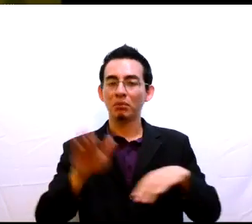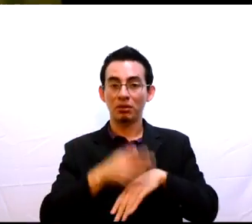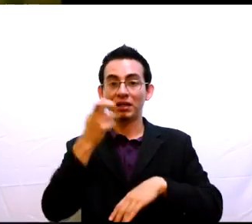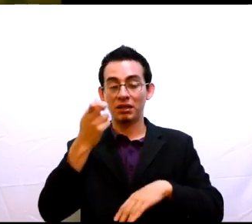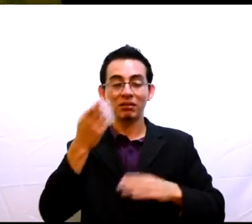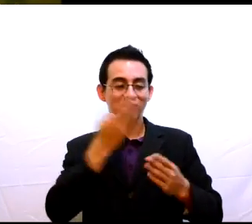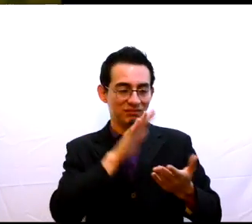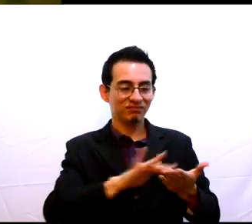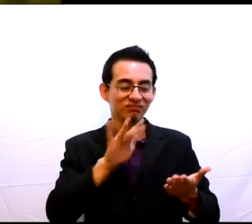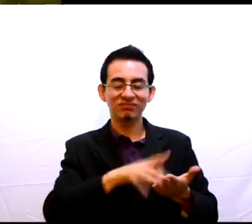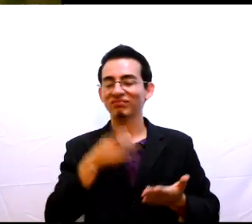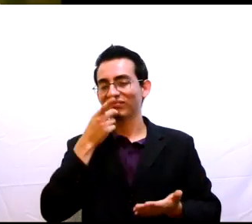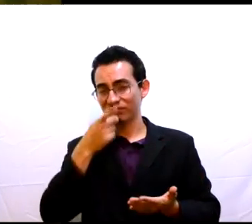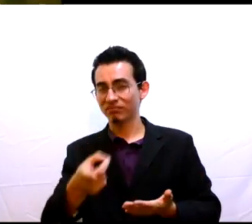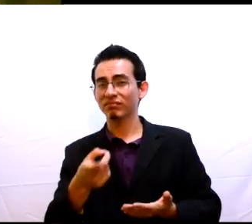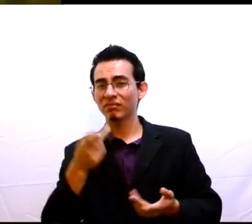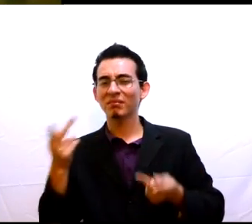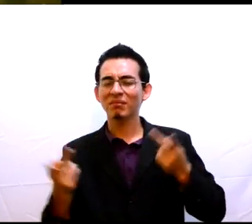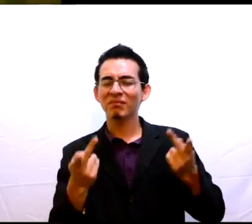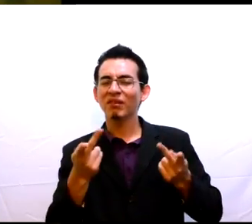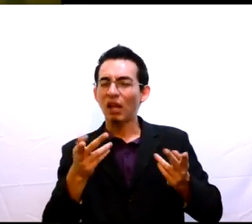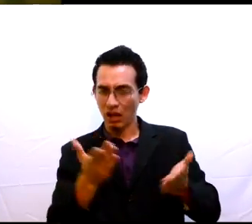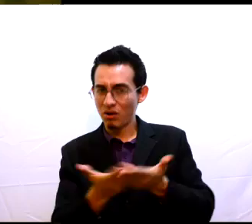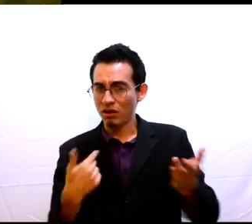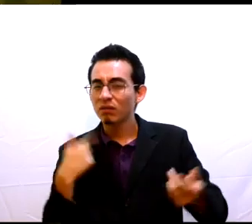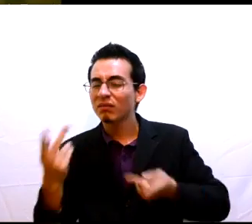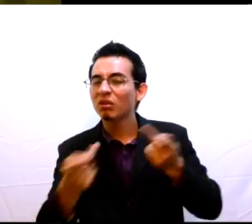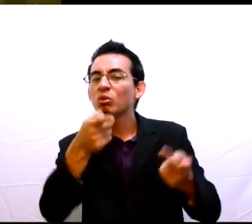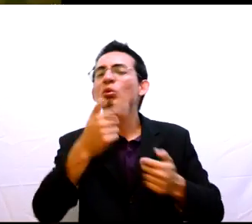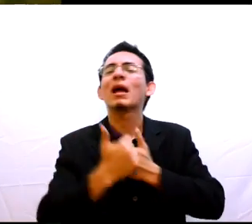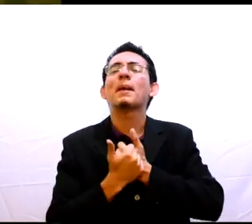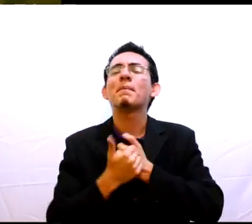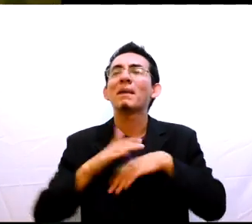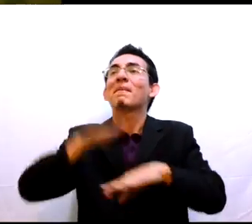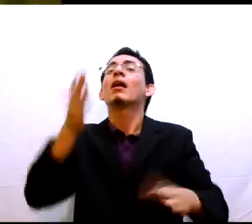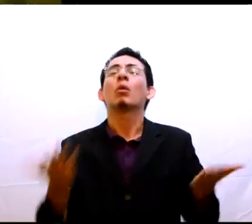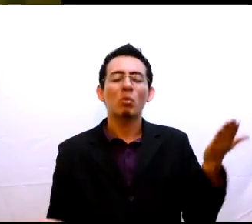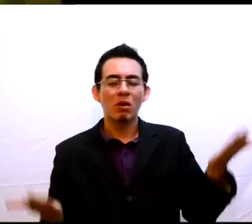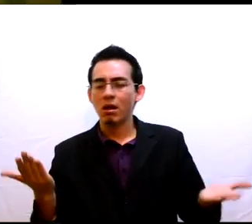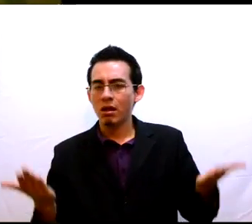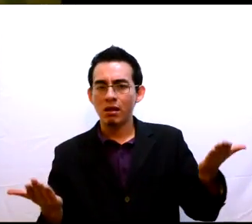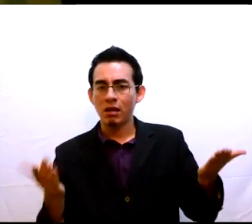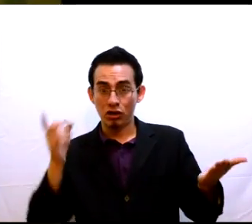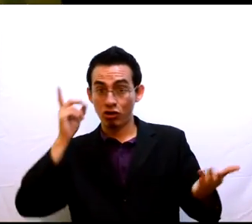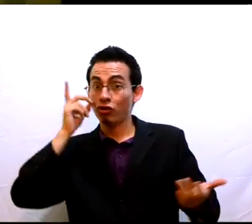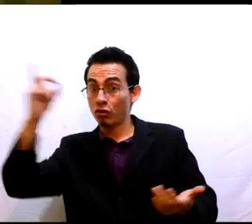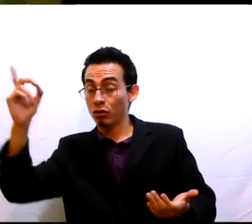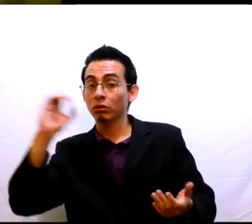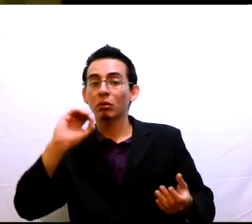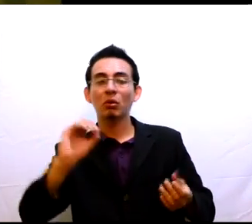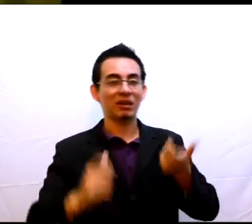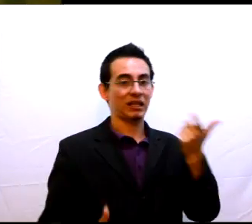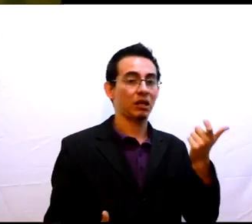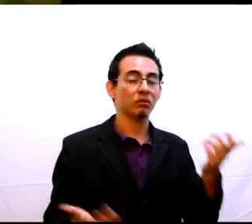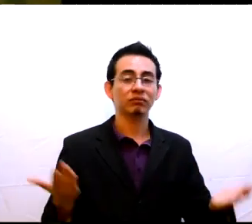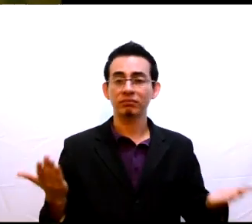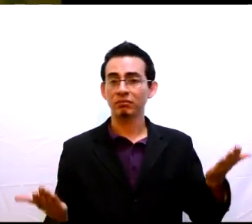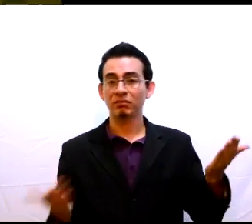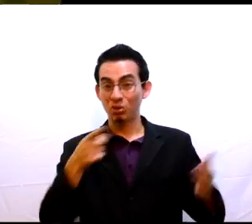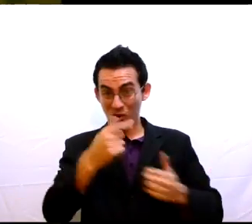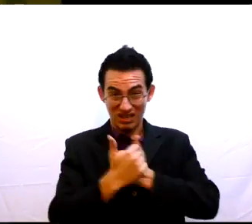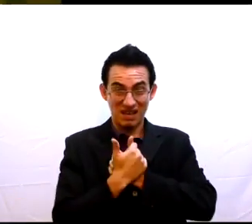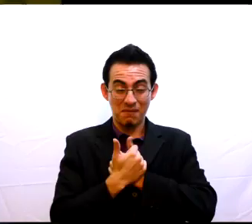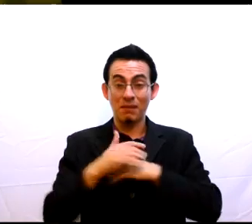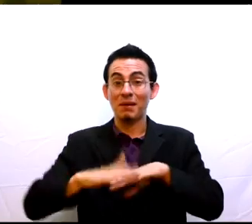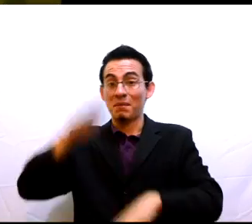y entonces la pregunta es a quien tú amas más adiós a las cosas de este mundo si amas más